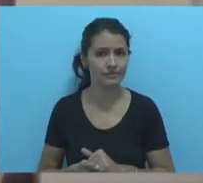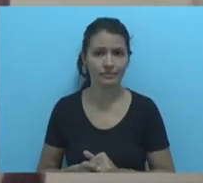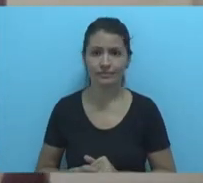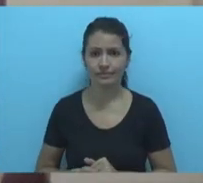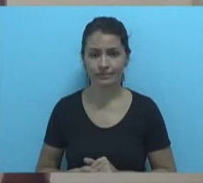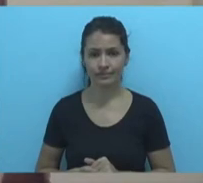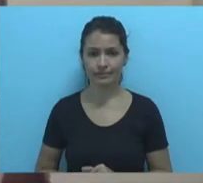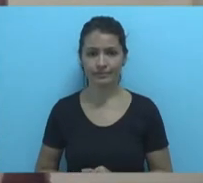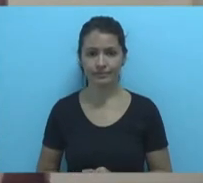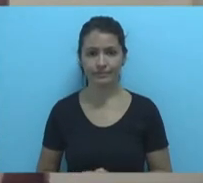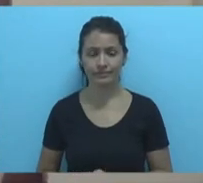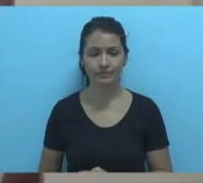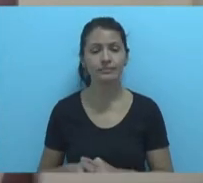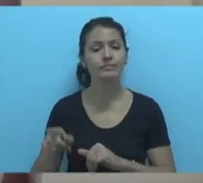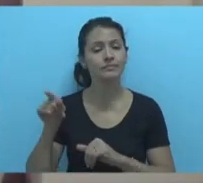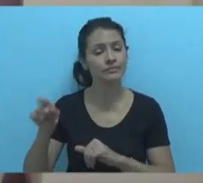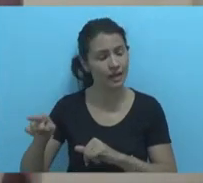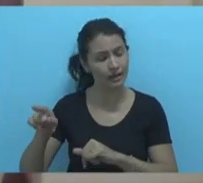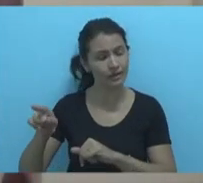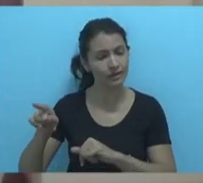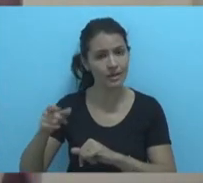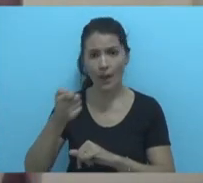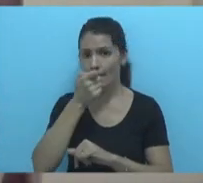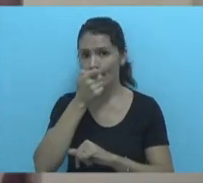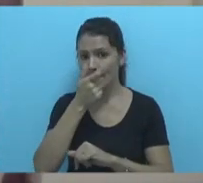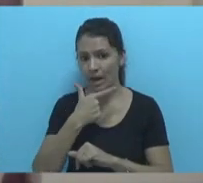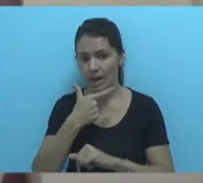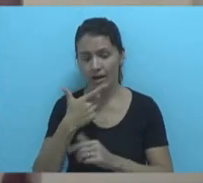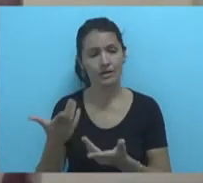terminó sacándole a las provincias el Fondo Sojero,